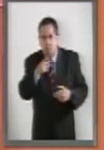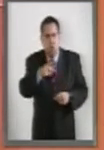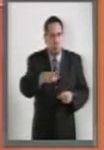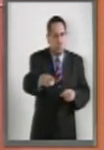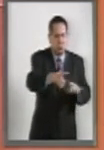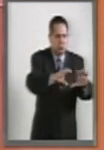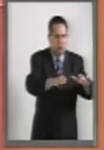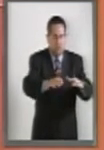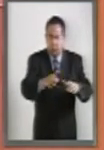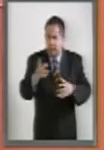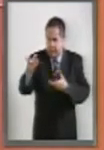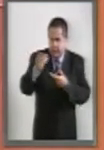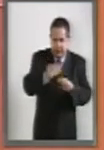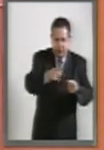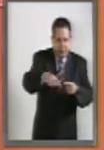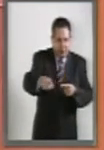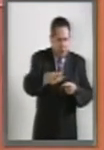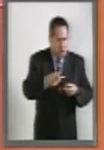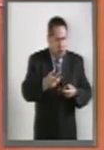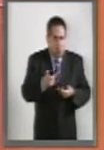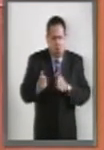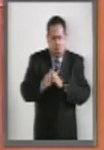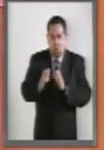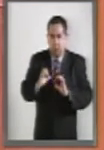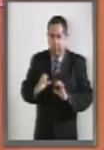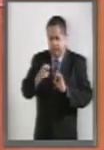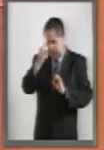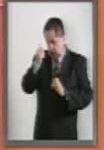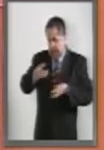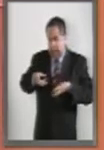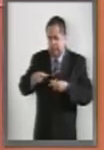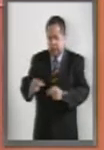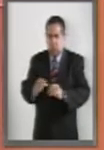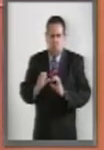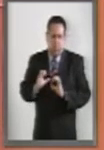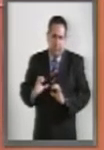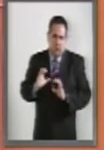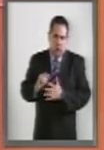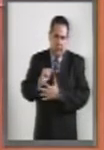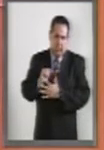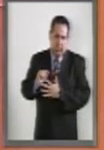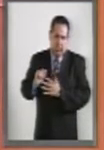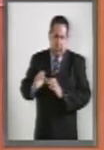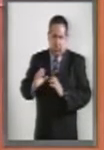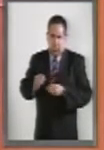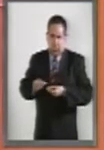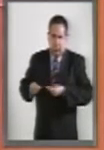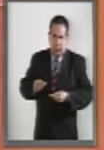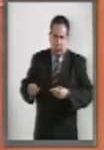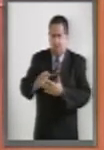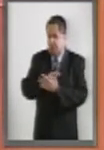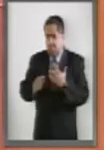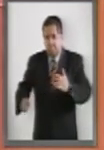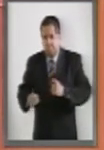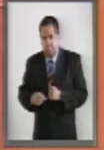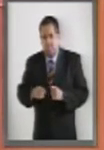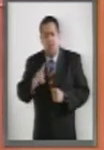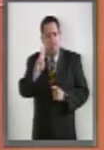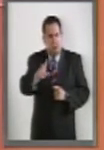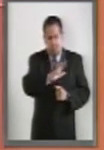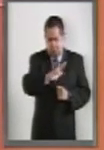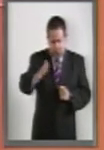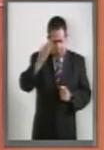de racionalidad en el uso del gasto público, en todos los órdenes. Yo celebro y